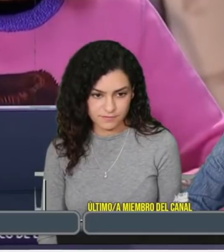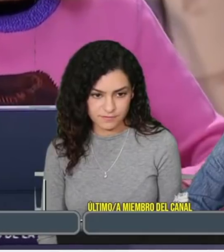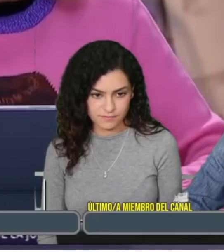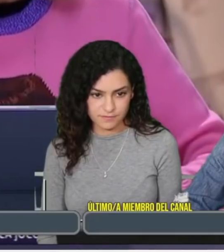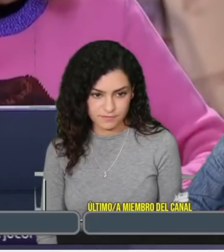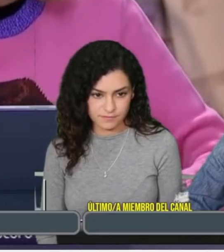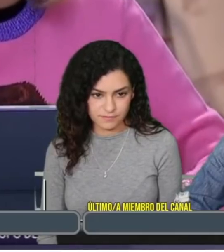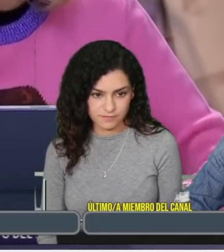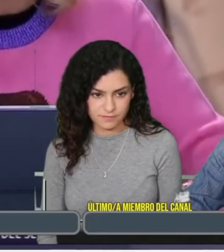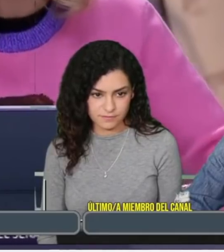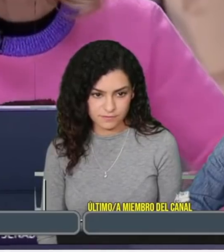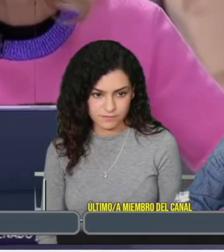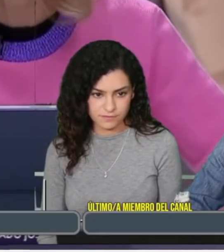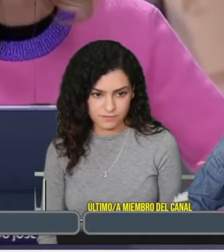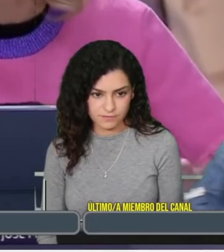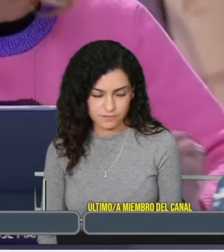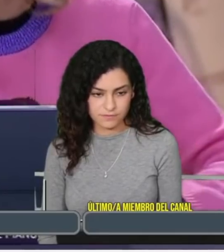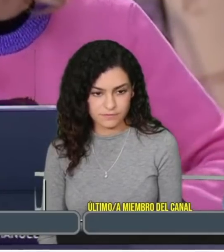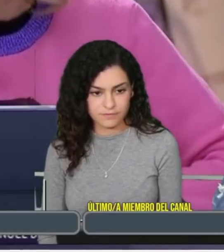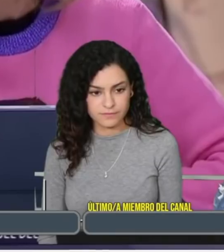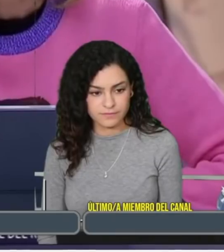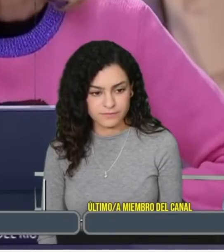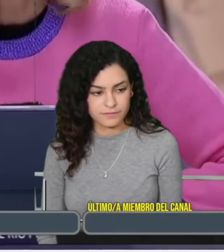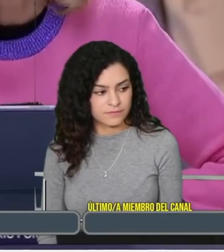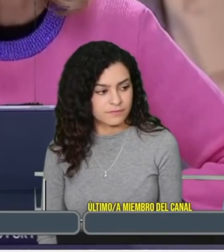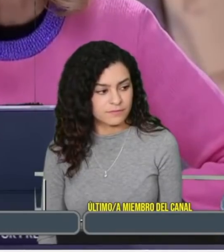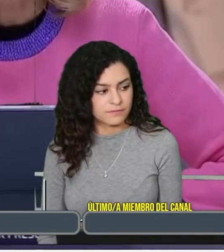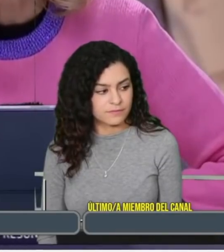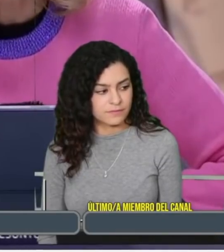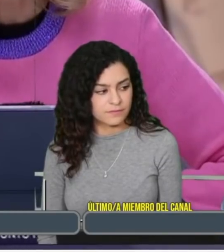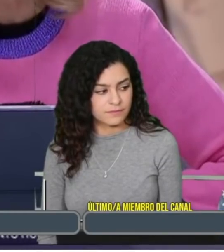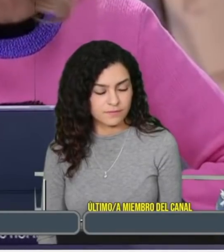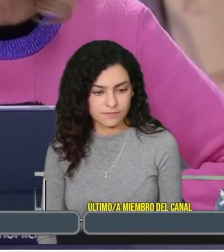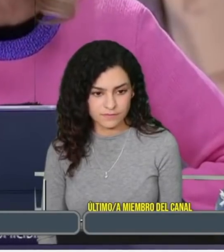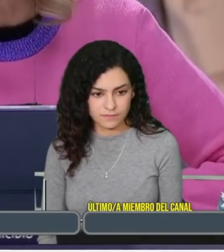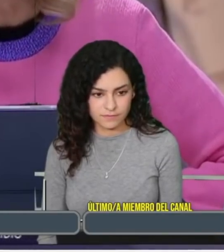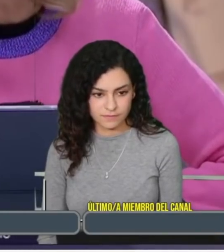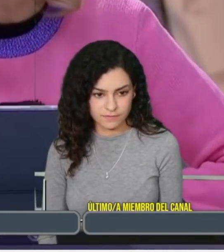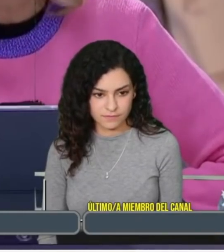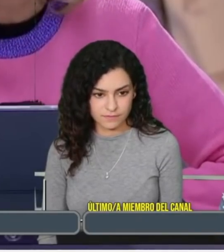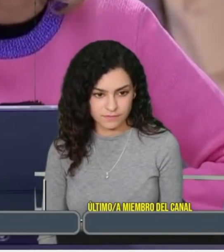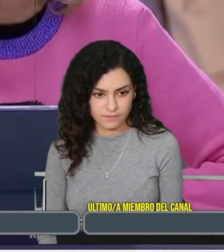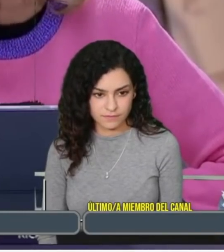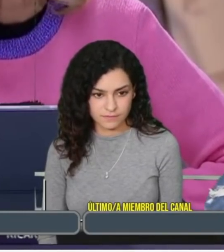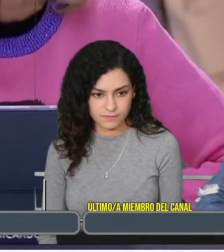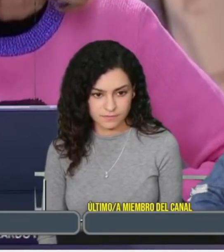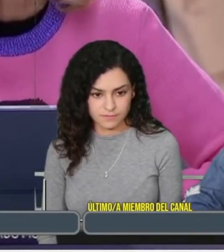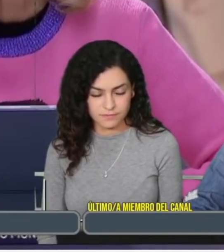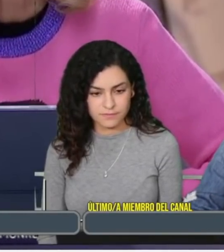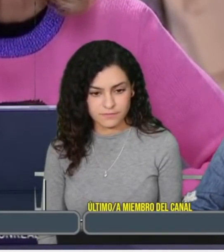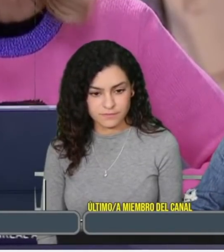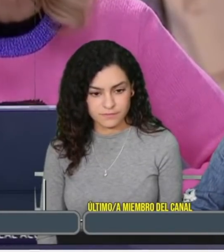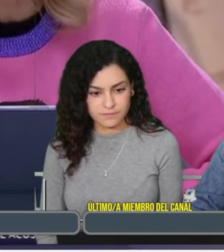Ale hace un ratito, bueno, al iniciar el programa, y me decía que justo le estaban poniendo un catéter a tu mamá